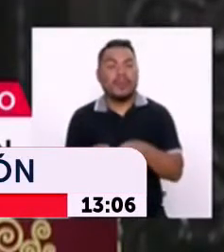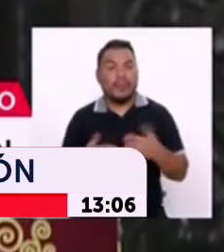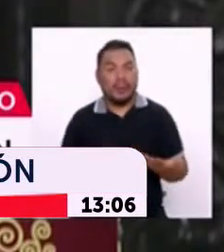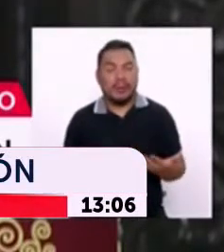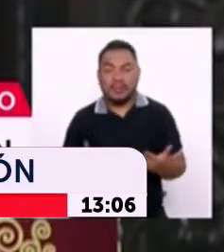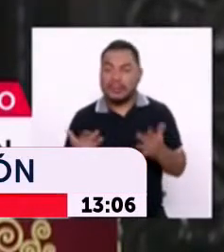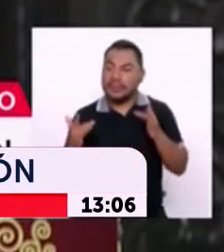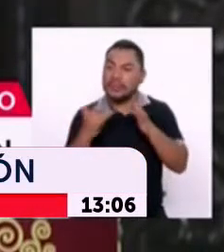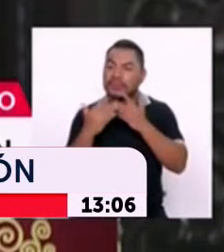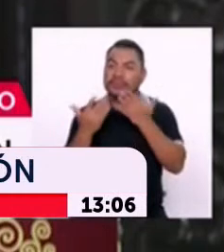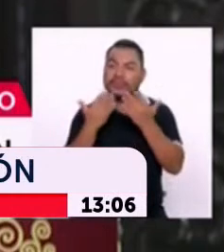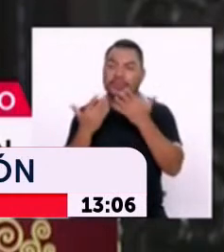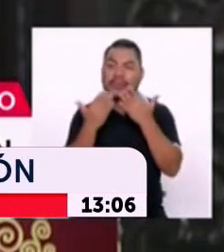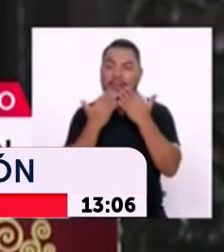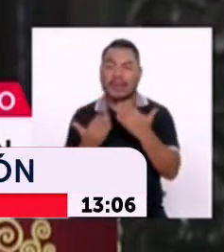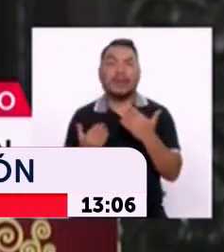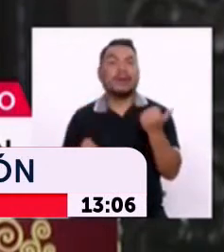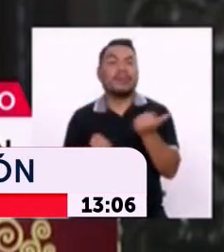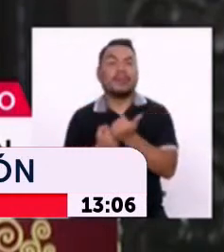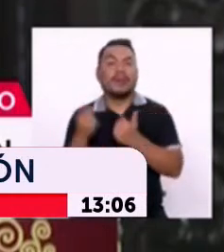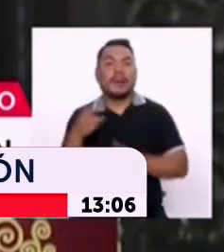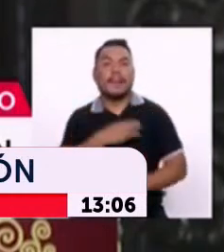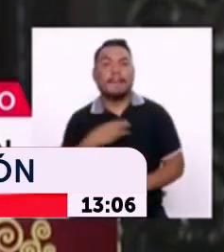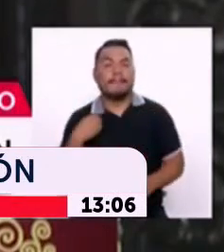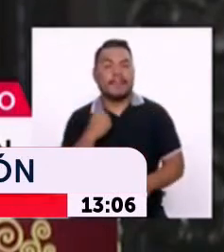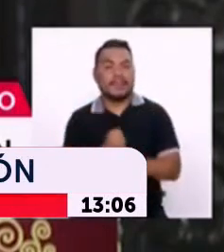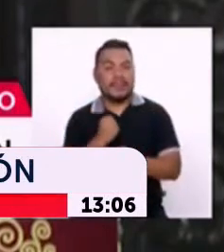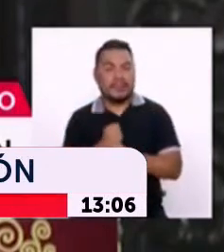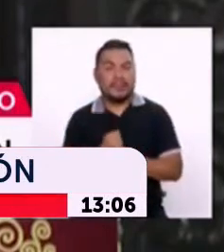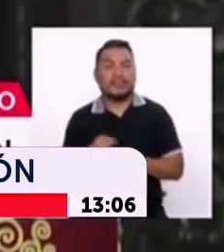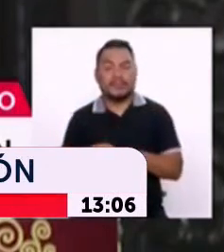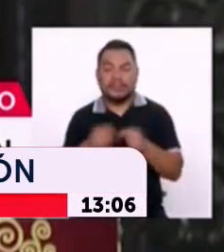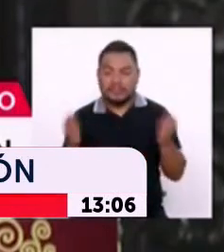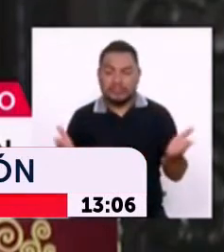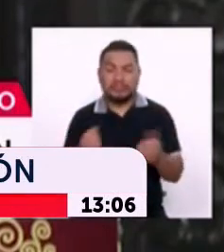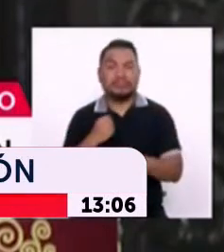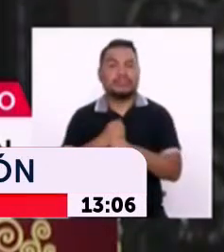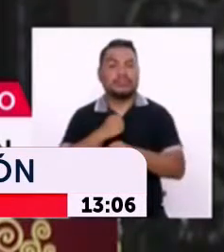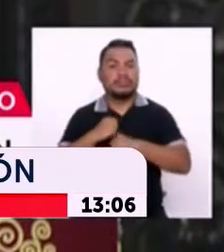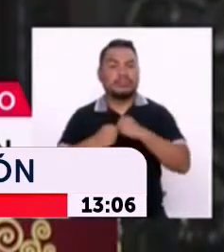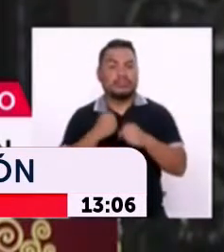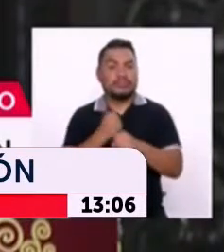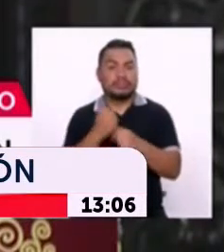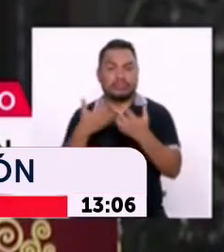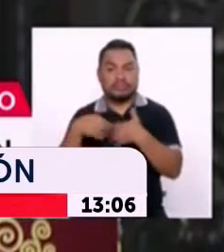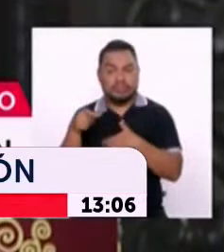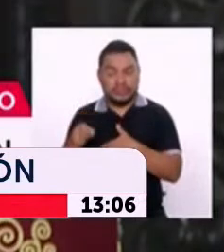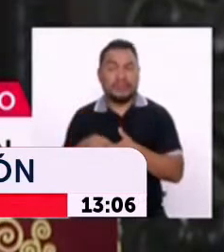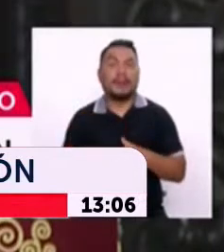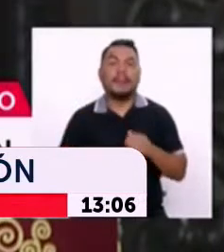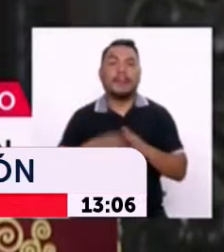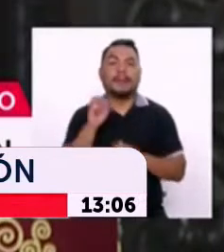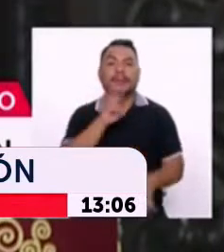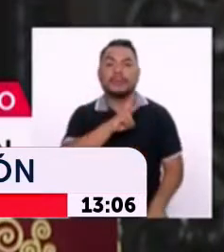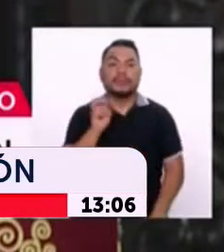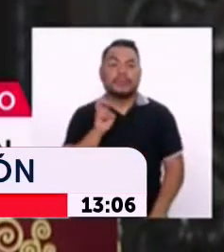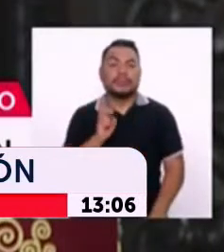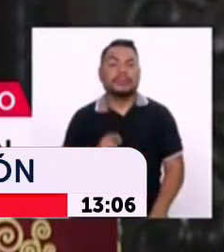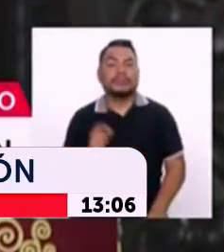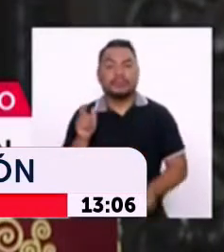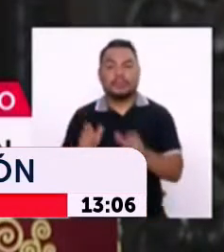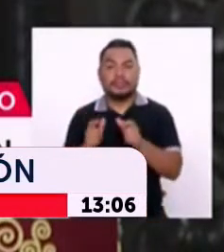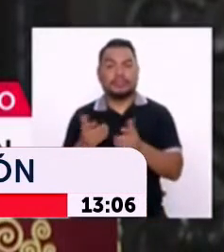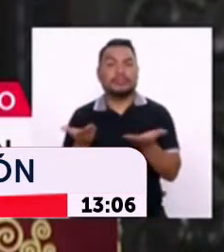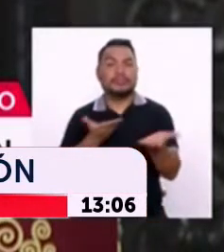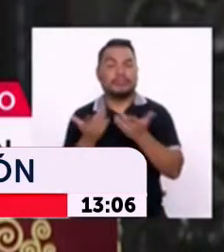manera, en coordinación y gracias al apoyo al Ministerio de Trabajo y Promoción del Empleo, más de 200 integrantes